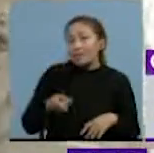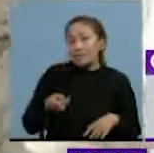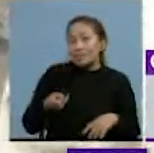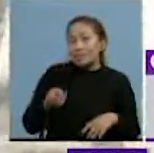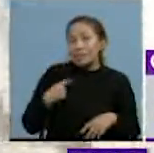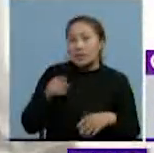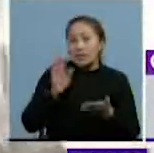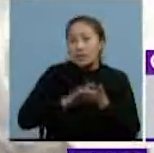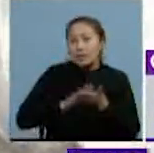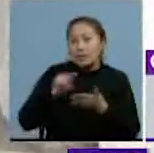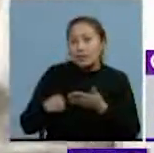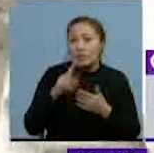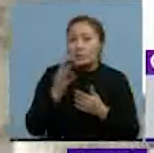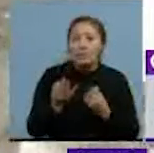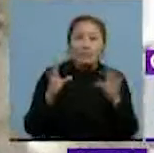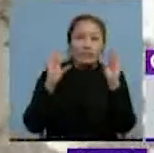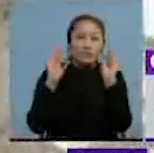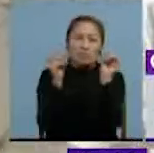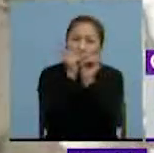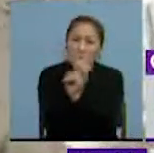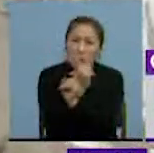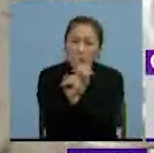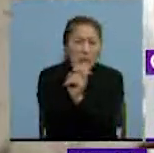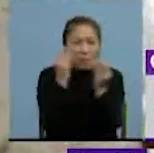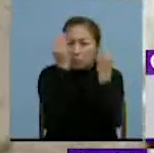La situación, la verdad que es muy preocupante porque